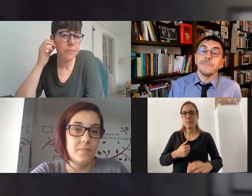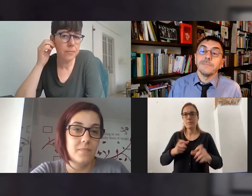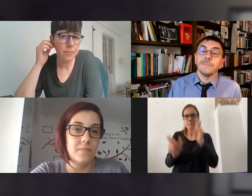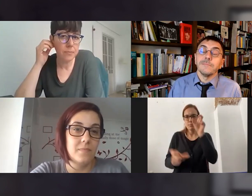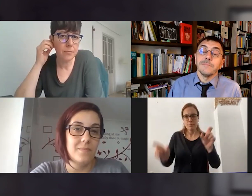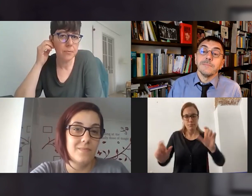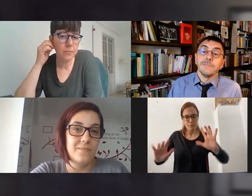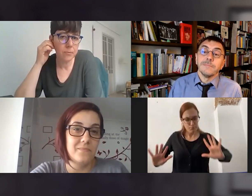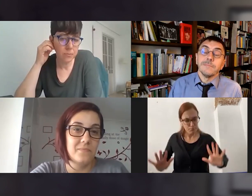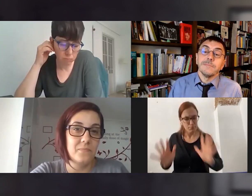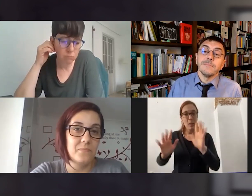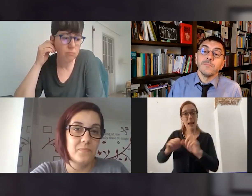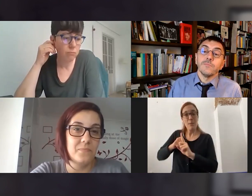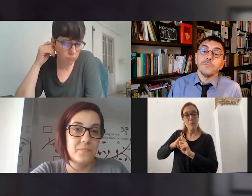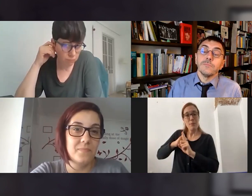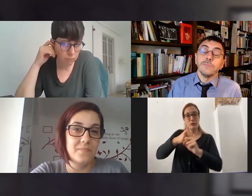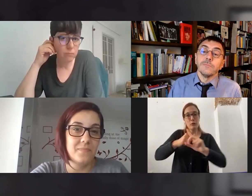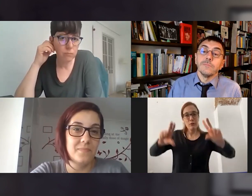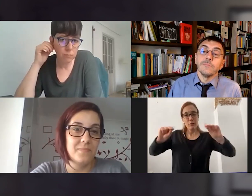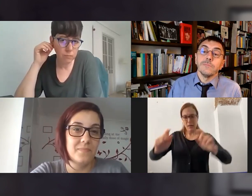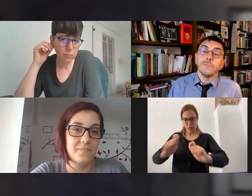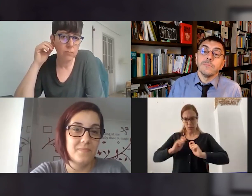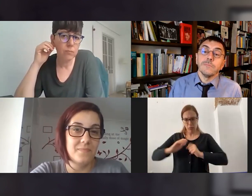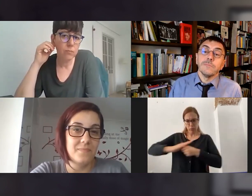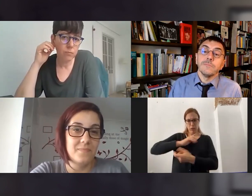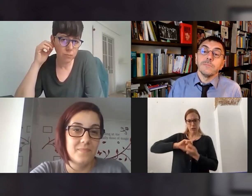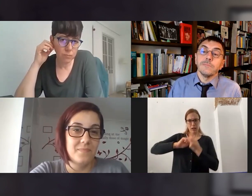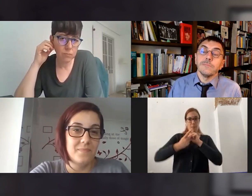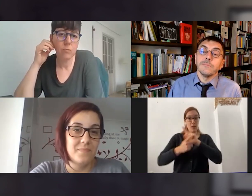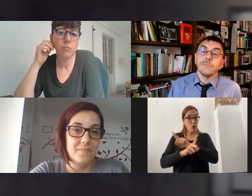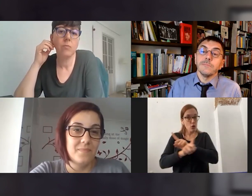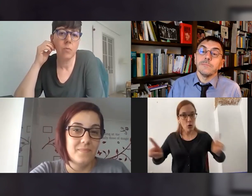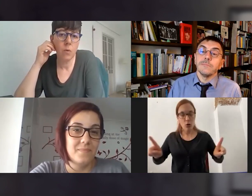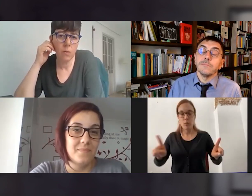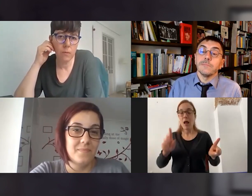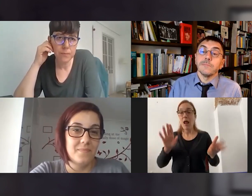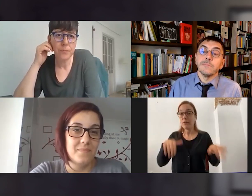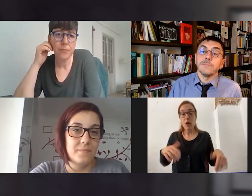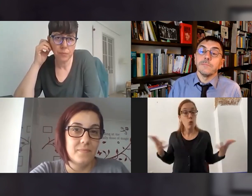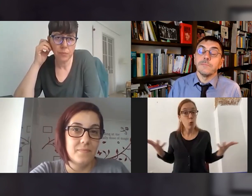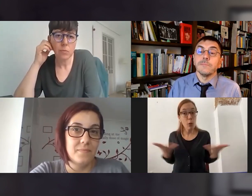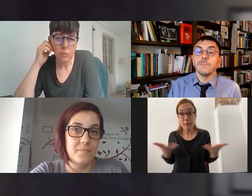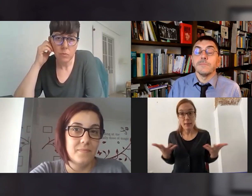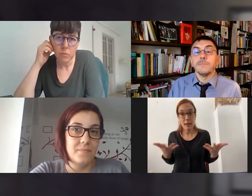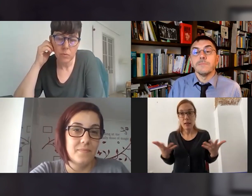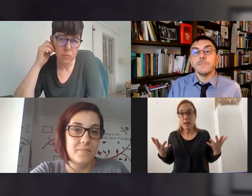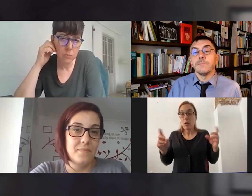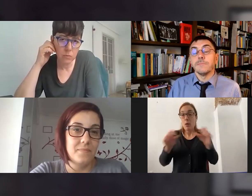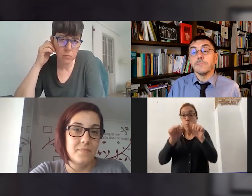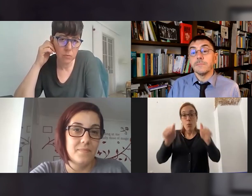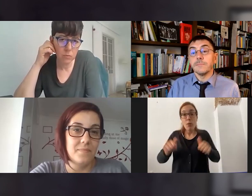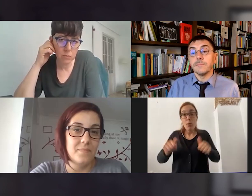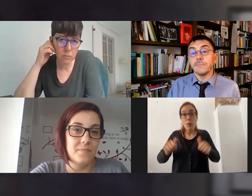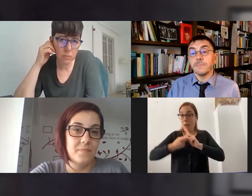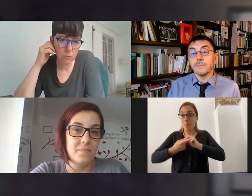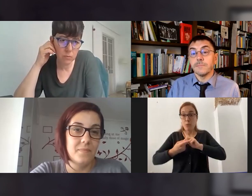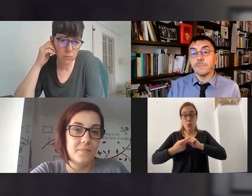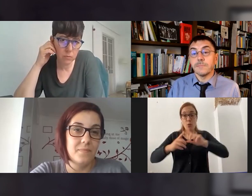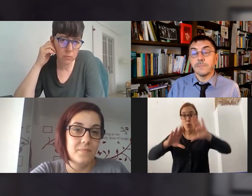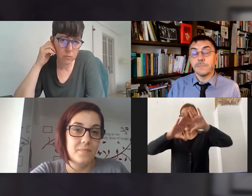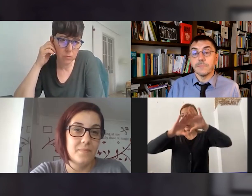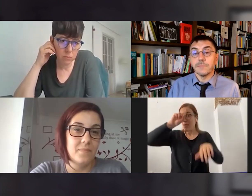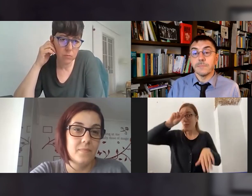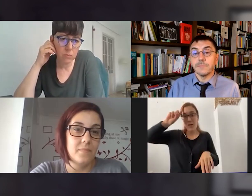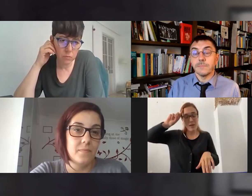romper su presión, para que no nos vayan a cambiar. Porque al final es urgente tener un modelo de cambio en la Comunidad de Madrid para blindar lo